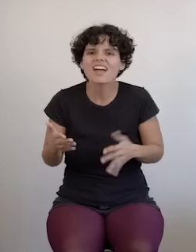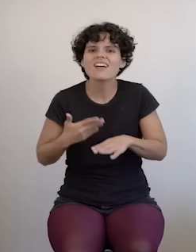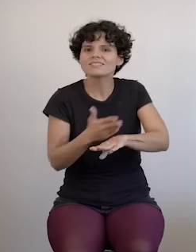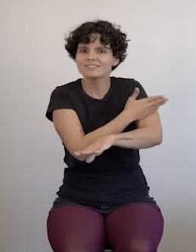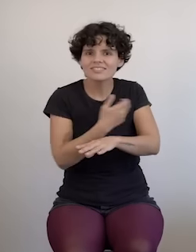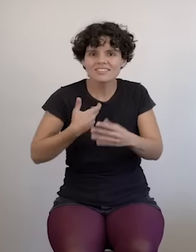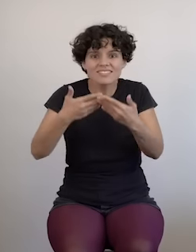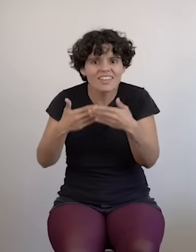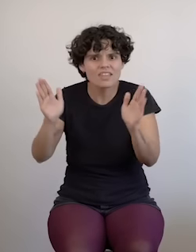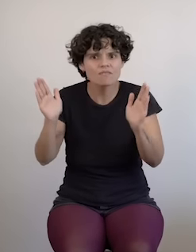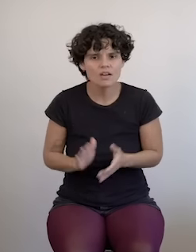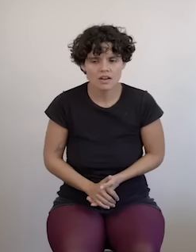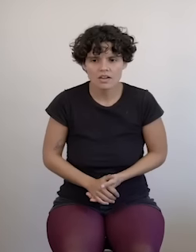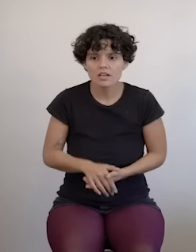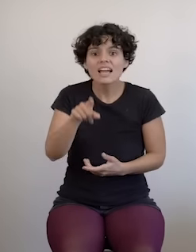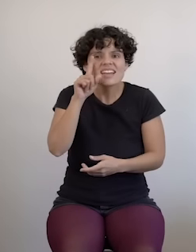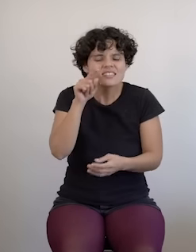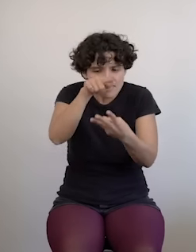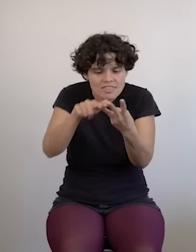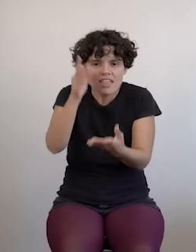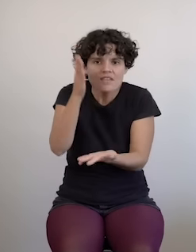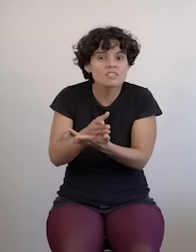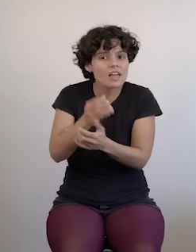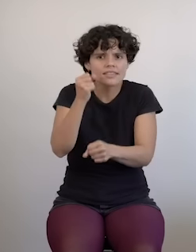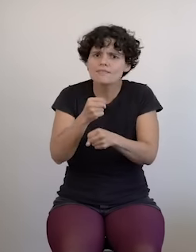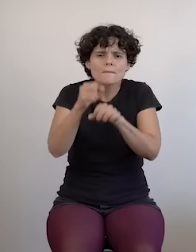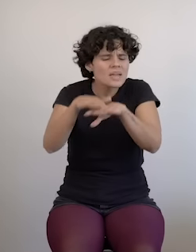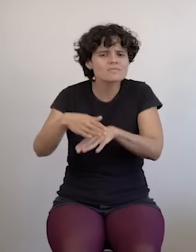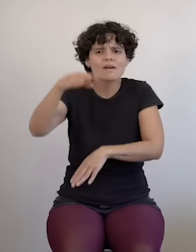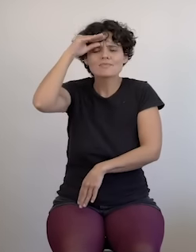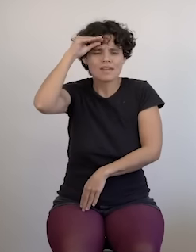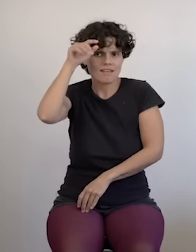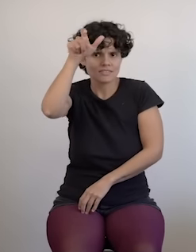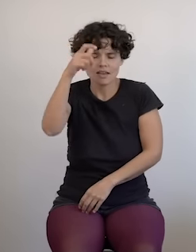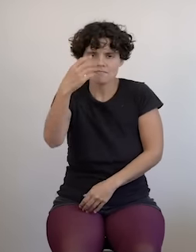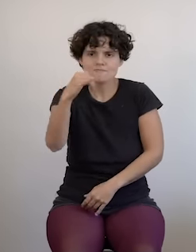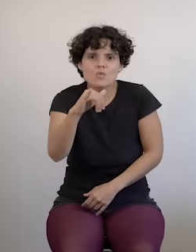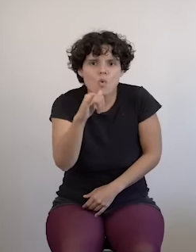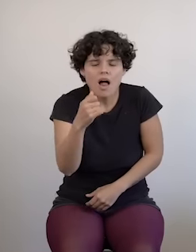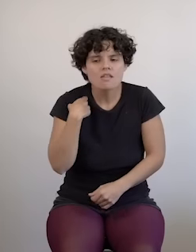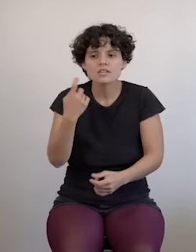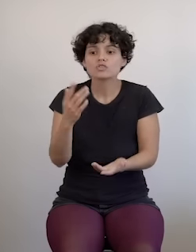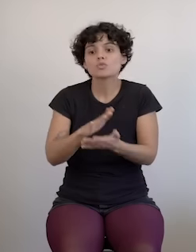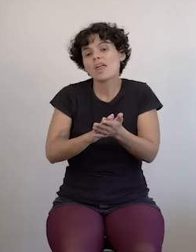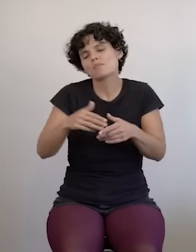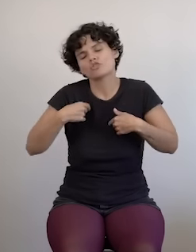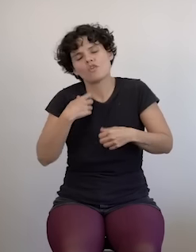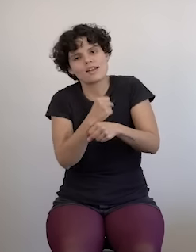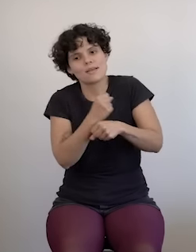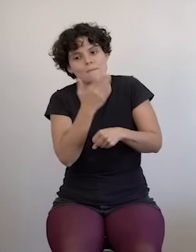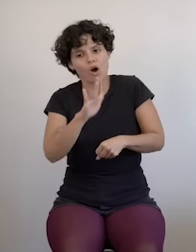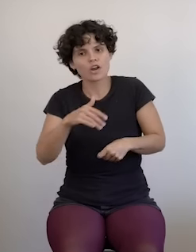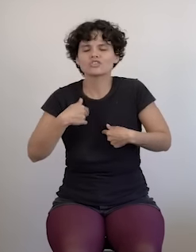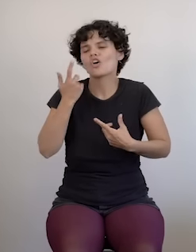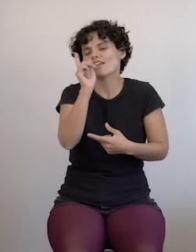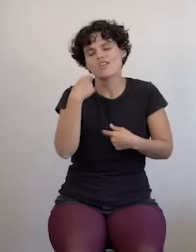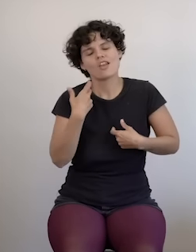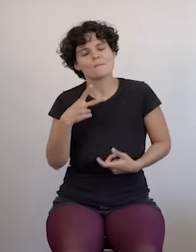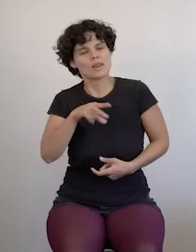que falta. Trabajar con la gente que vivió lo mismo. Mira, yo he salido el mejor tallerista. Bro. Discúlpame, no quiero llamarme los méritos, pero solamente